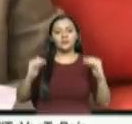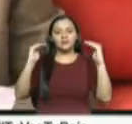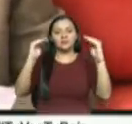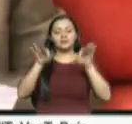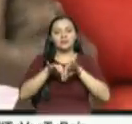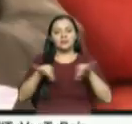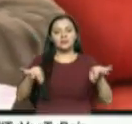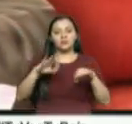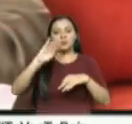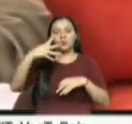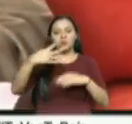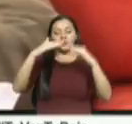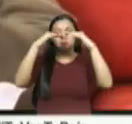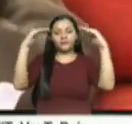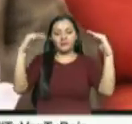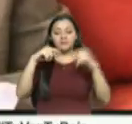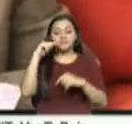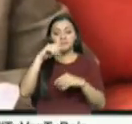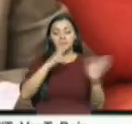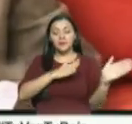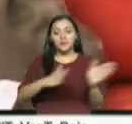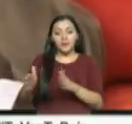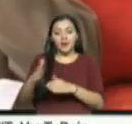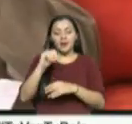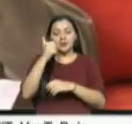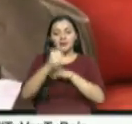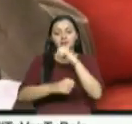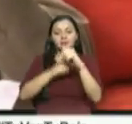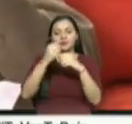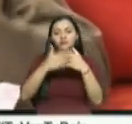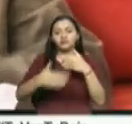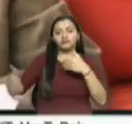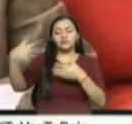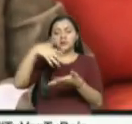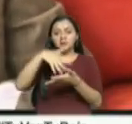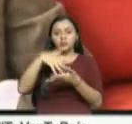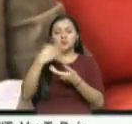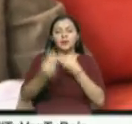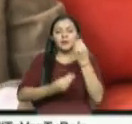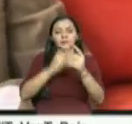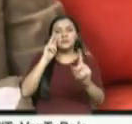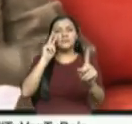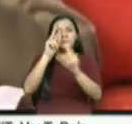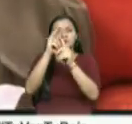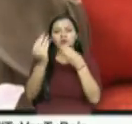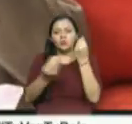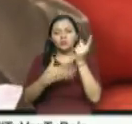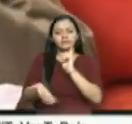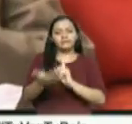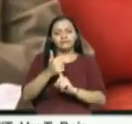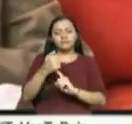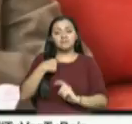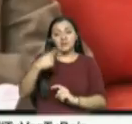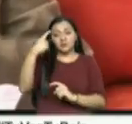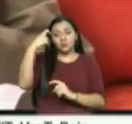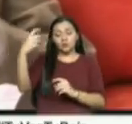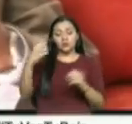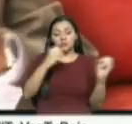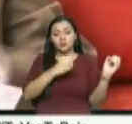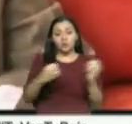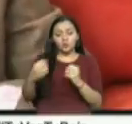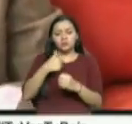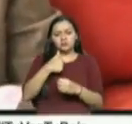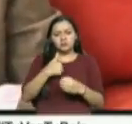títulos de cuarto nivel. El plan decenal de educación y hacia dónde nosotros queremos visualizar nuestro sueño como organización